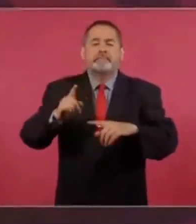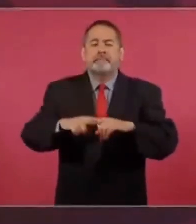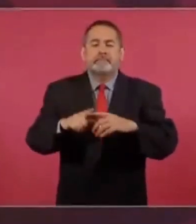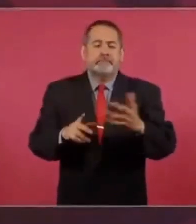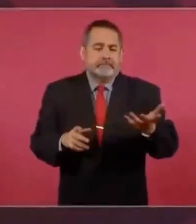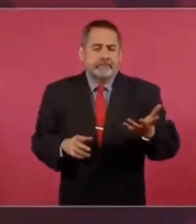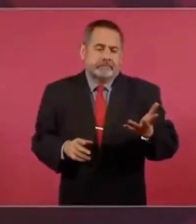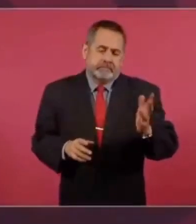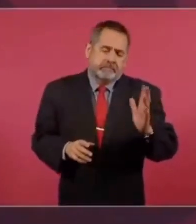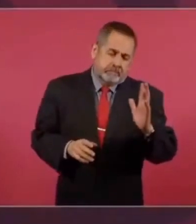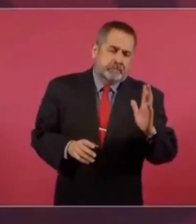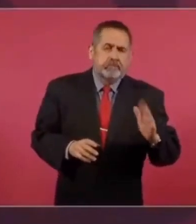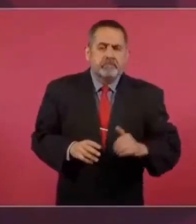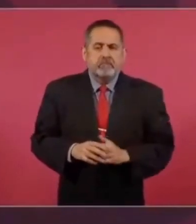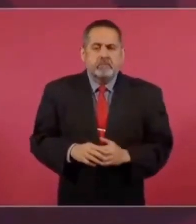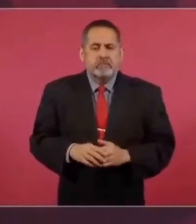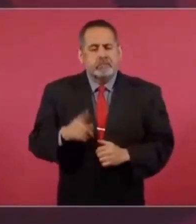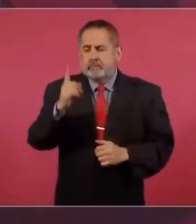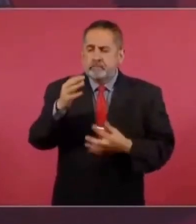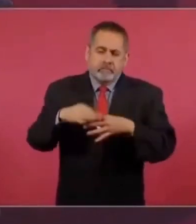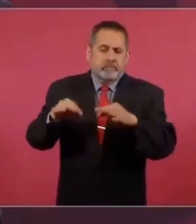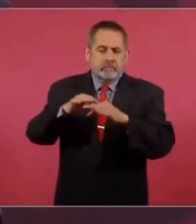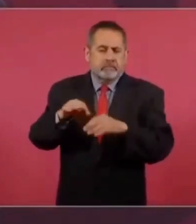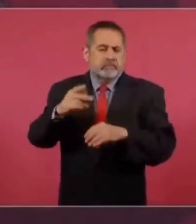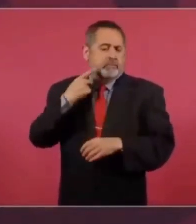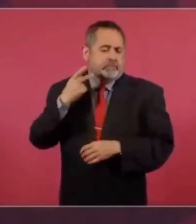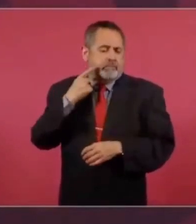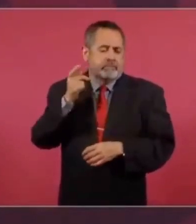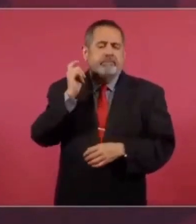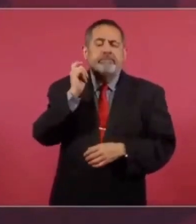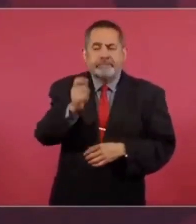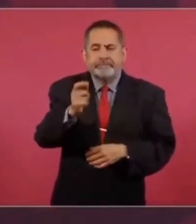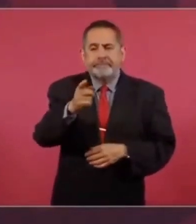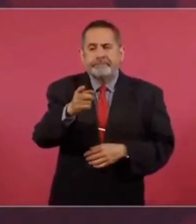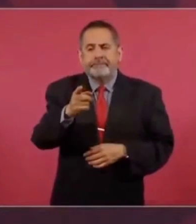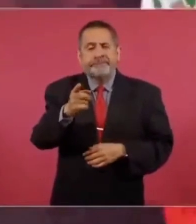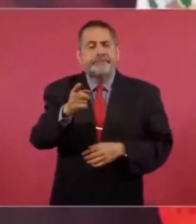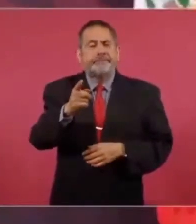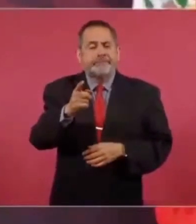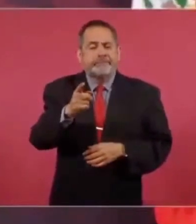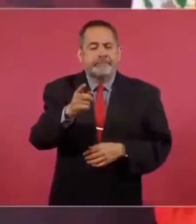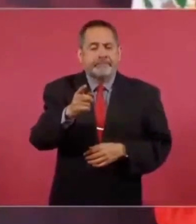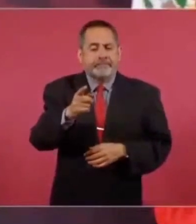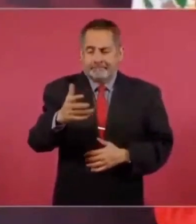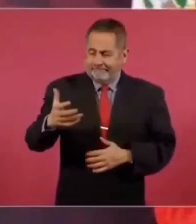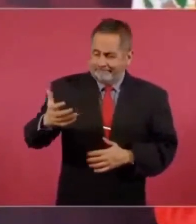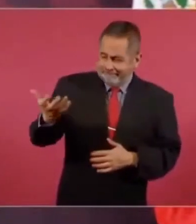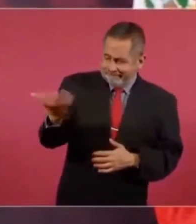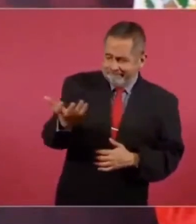en ciertos momentos, en ciertas épocas, es la acción